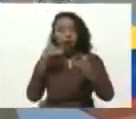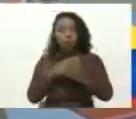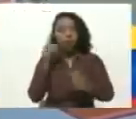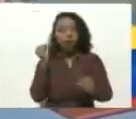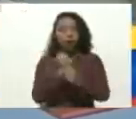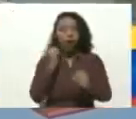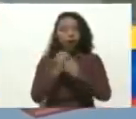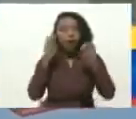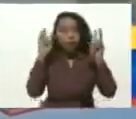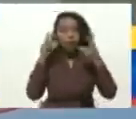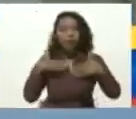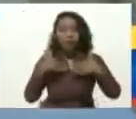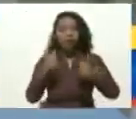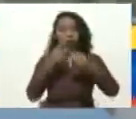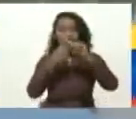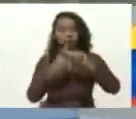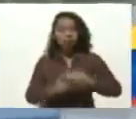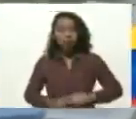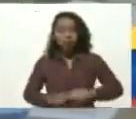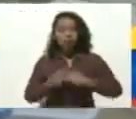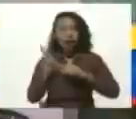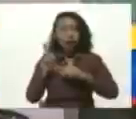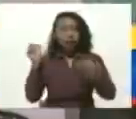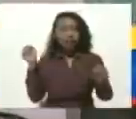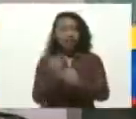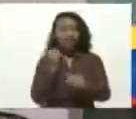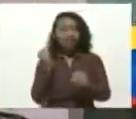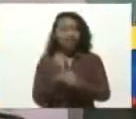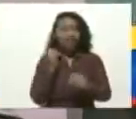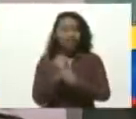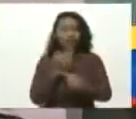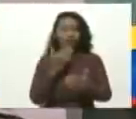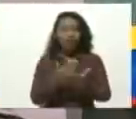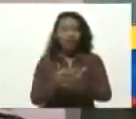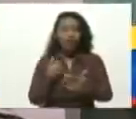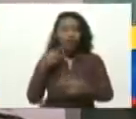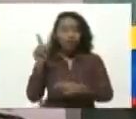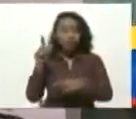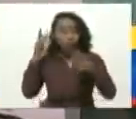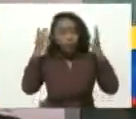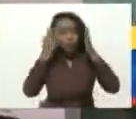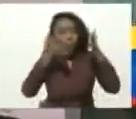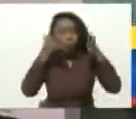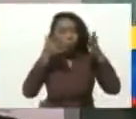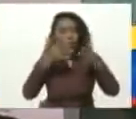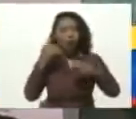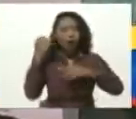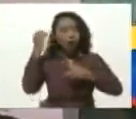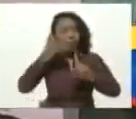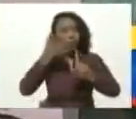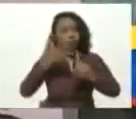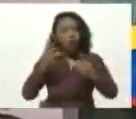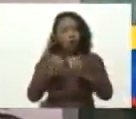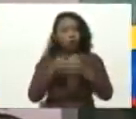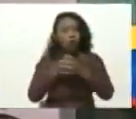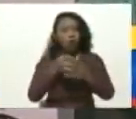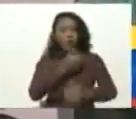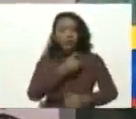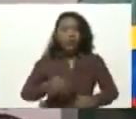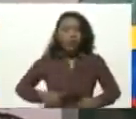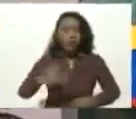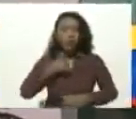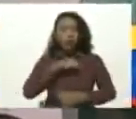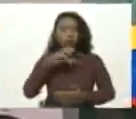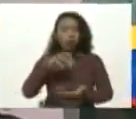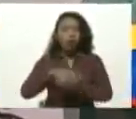salud, sumado permanentemente a este trabajo. Y gracias, pues, a sus orientaciones, las instrucciones de la Comisión Presidencial, nuestro estado lleva